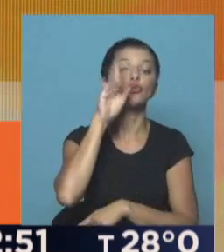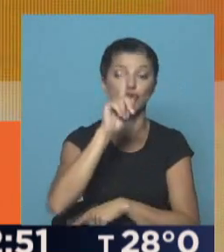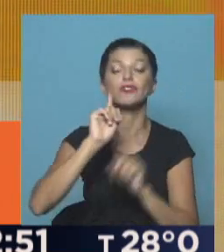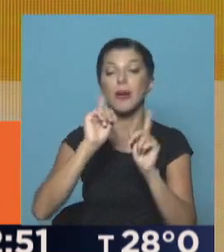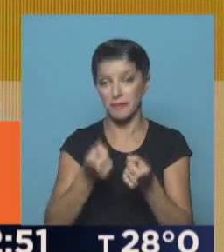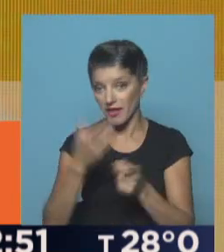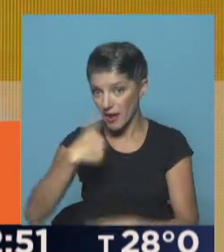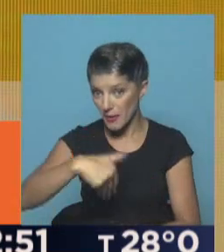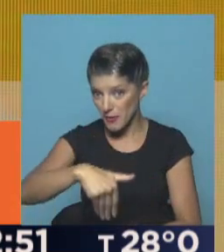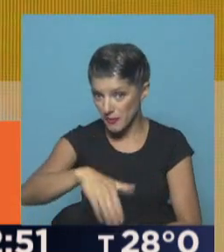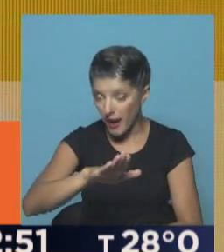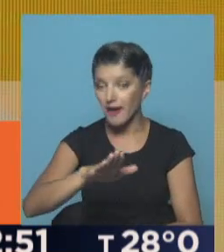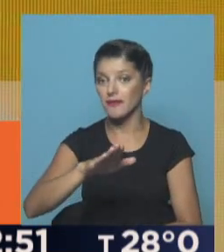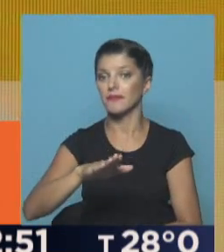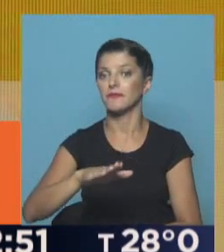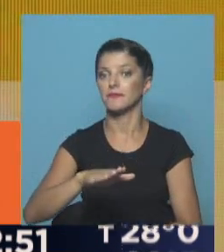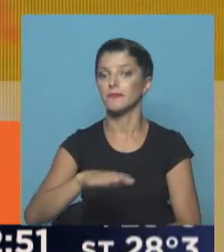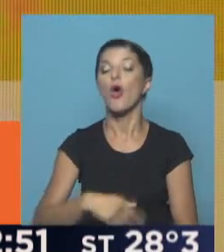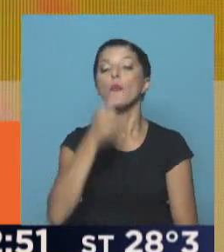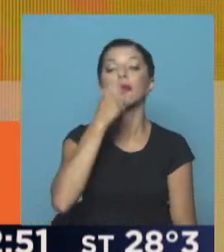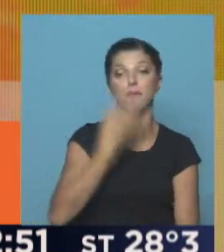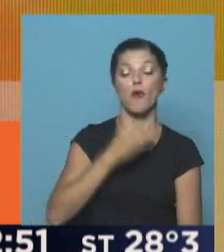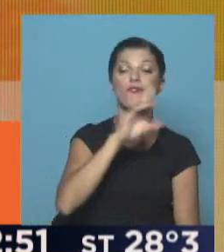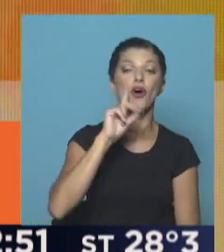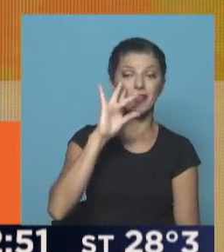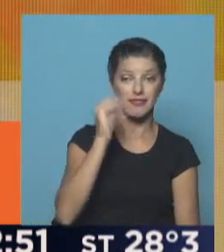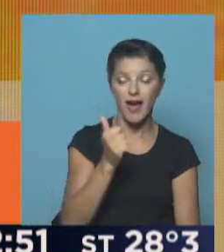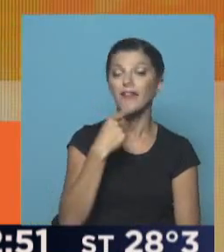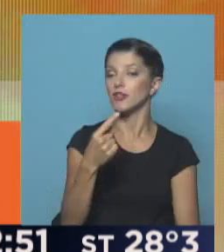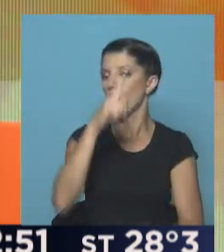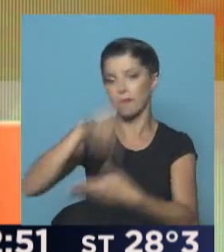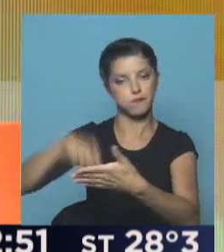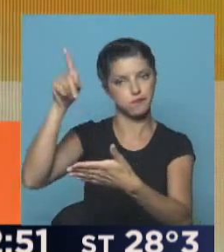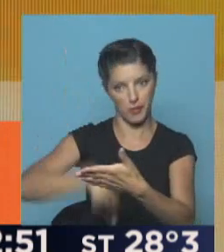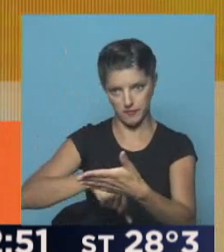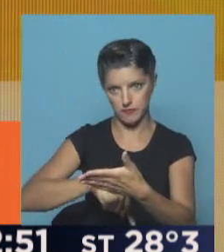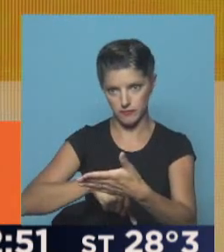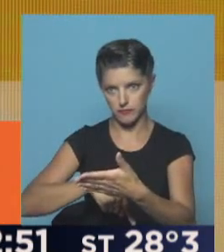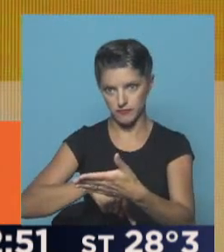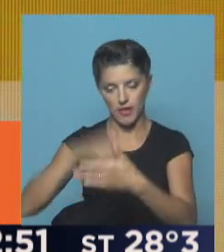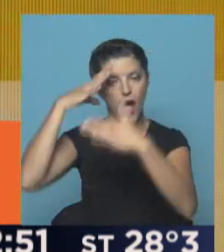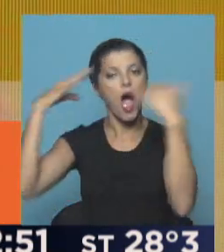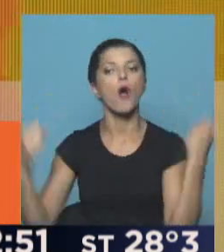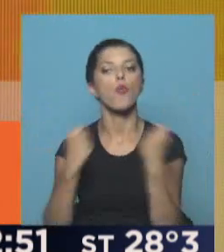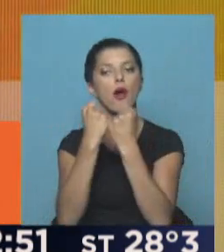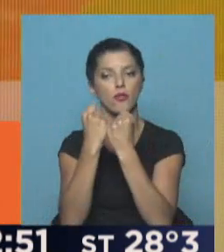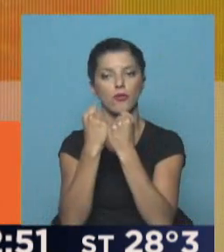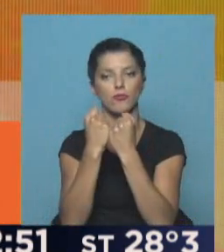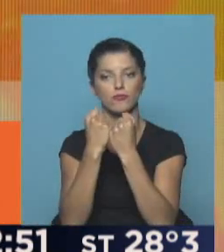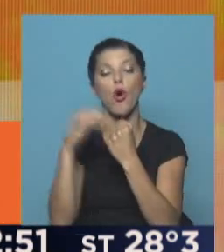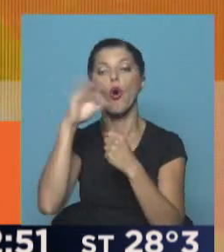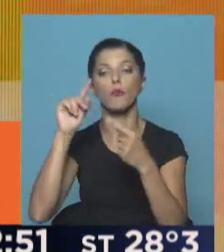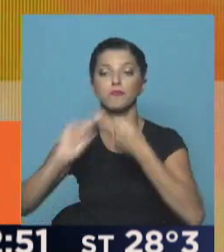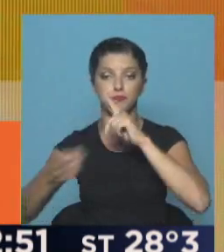se va a trazar desde los estados. En el caso de Florida, absolutamente renuente al acuerdo o al restablecimiento de la